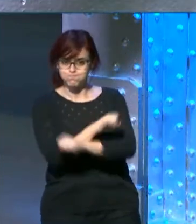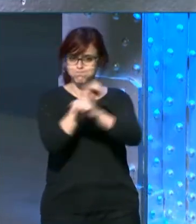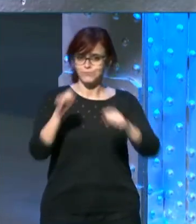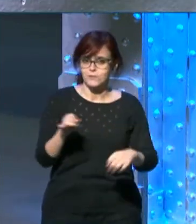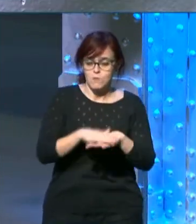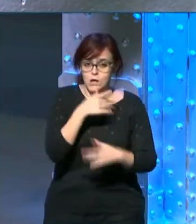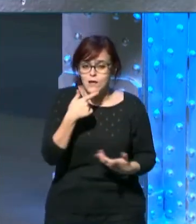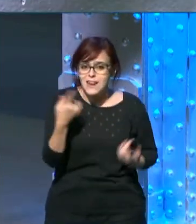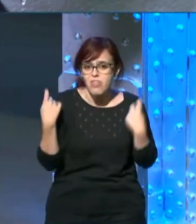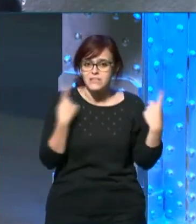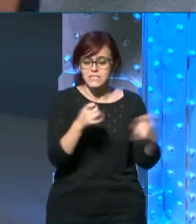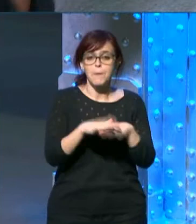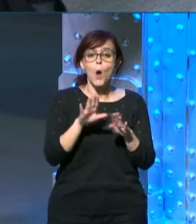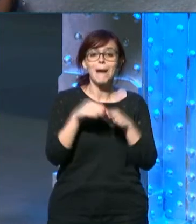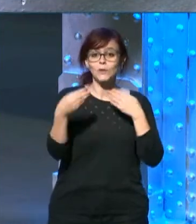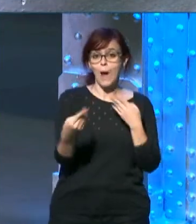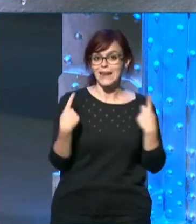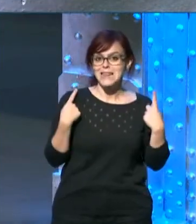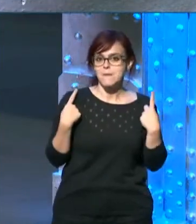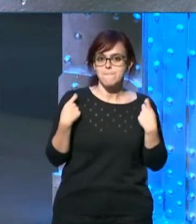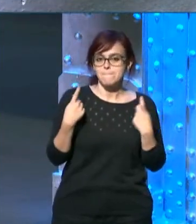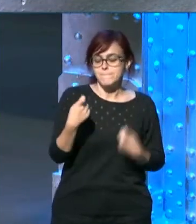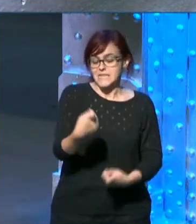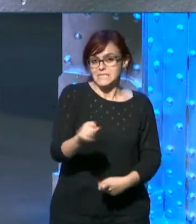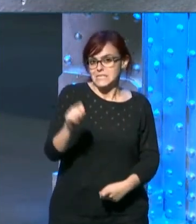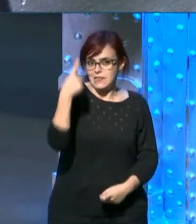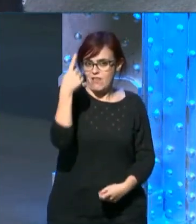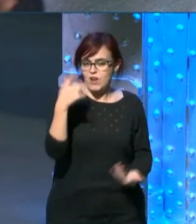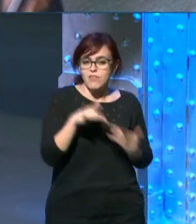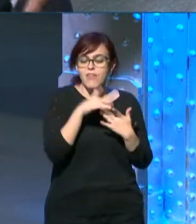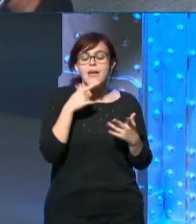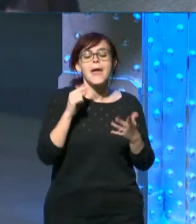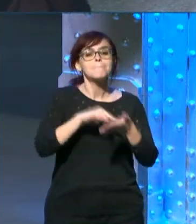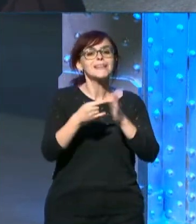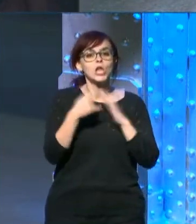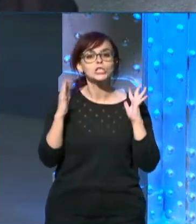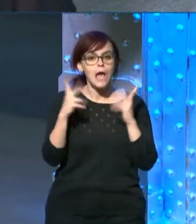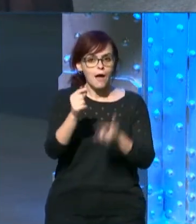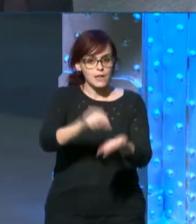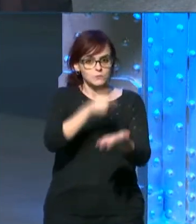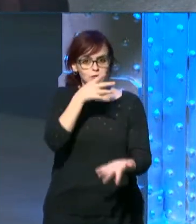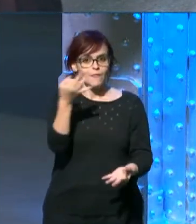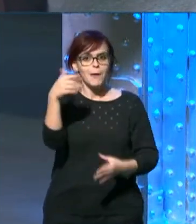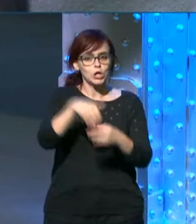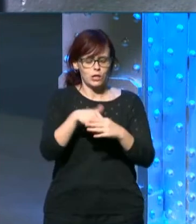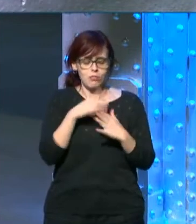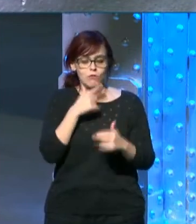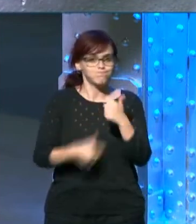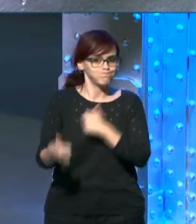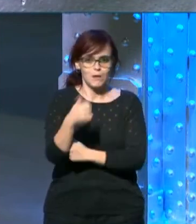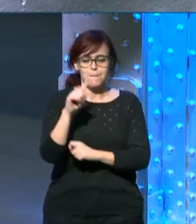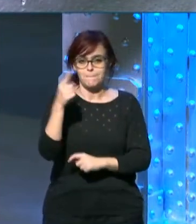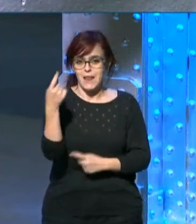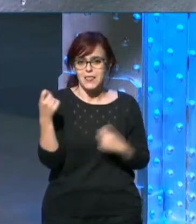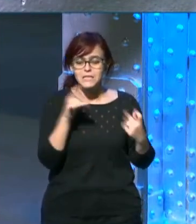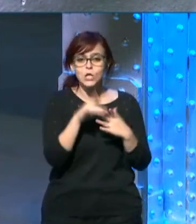sentido hacer un manual, que además se va a llamar manual imprescindible de métodos ágiles, sin un contenido imprescindible. Hay unos requisitos